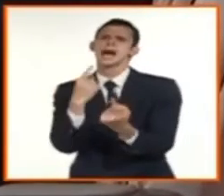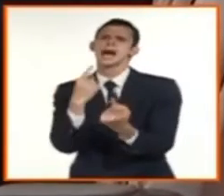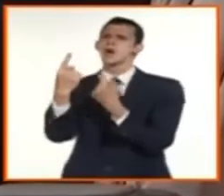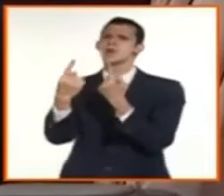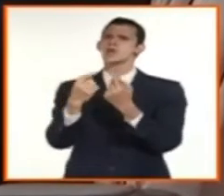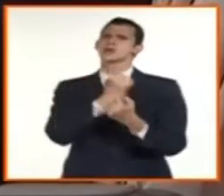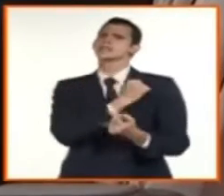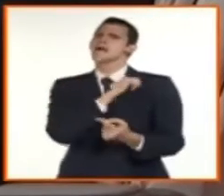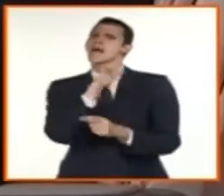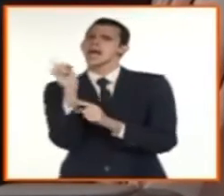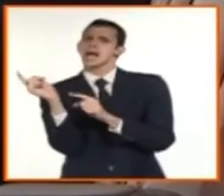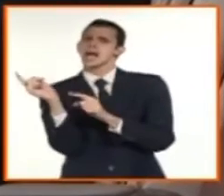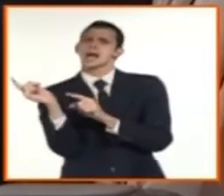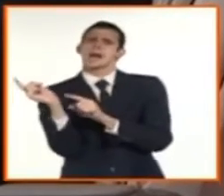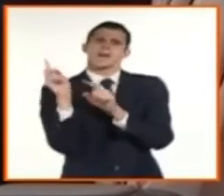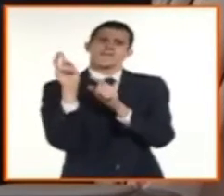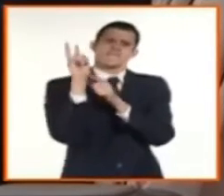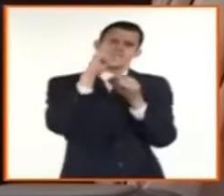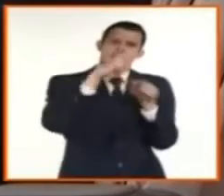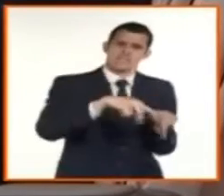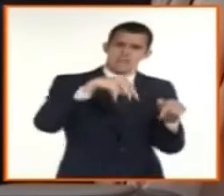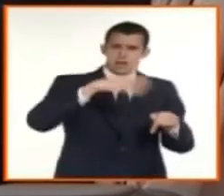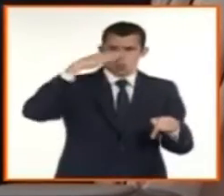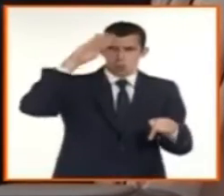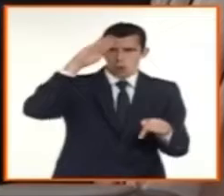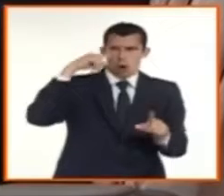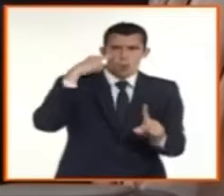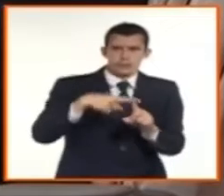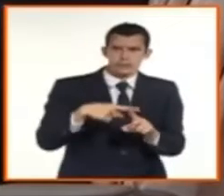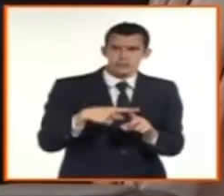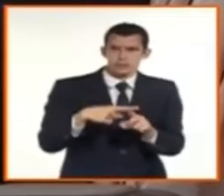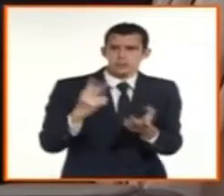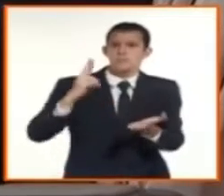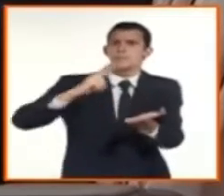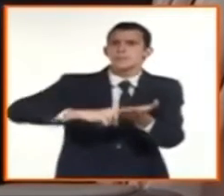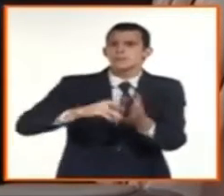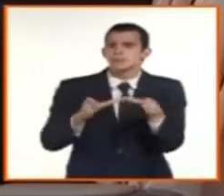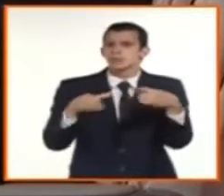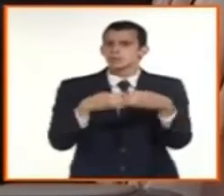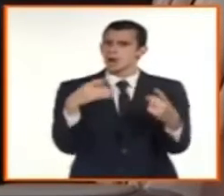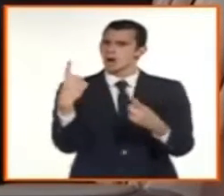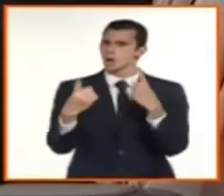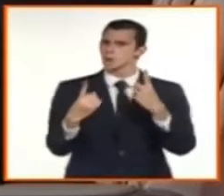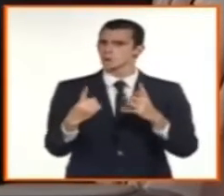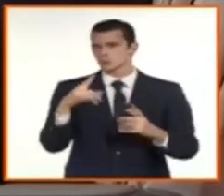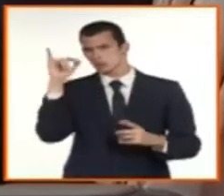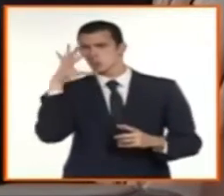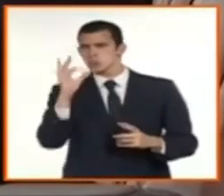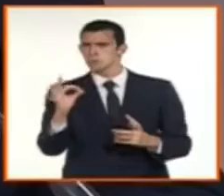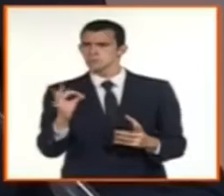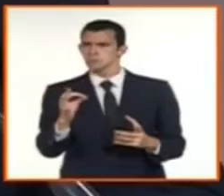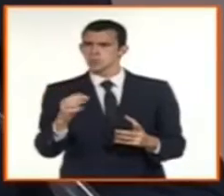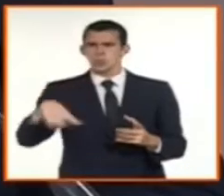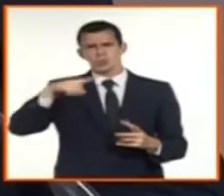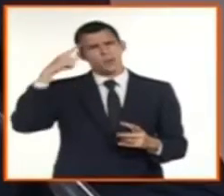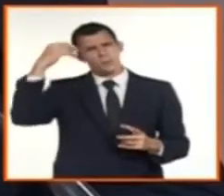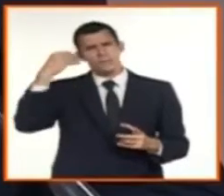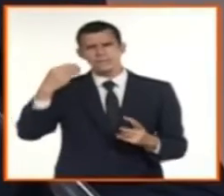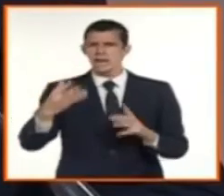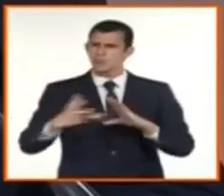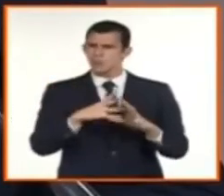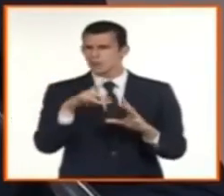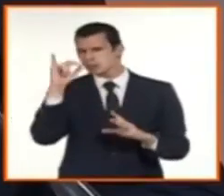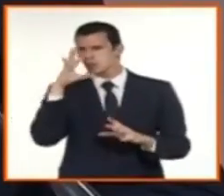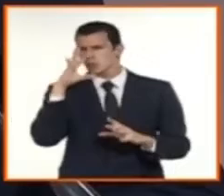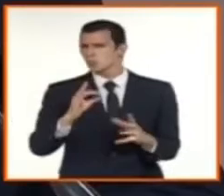eventos internacionales cómo se sigue esa esa política en como el camino a la federación jugará de béisbol bueno entendemos que es